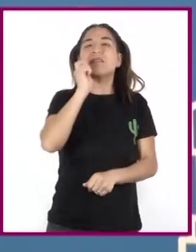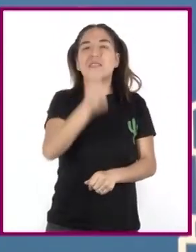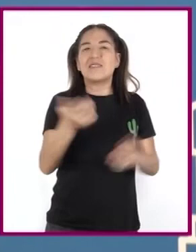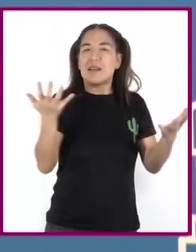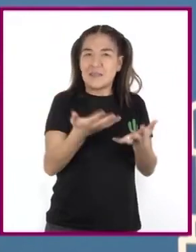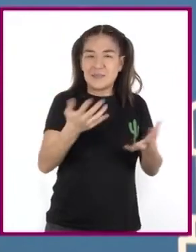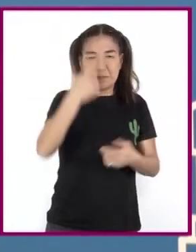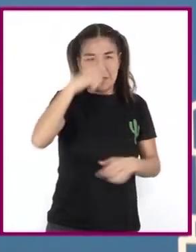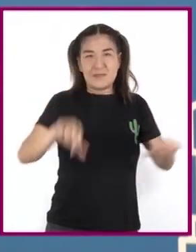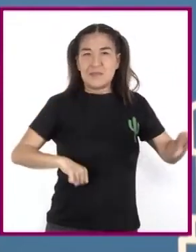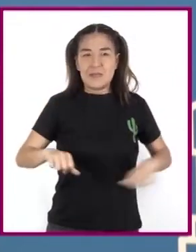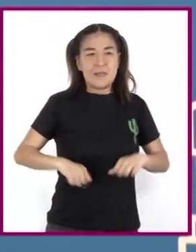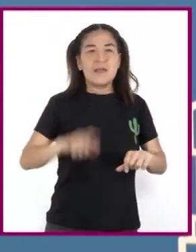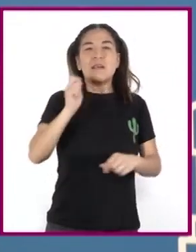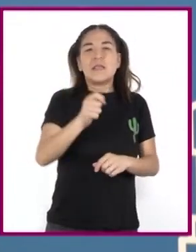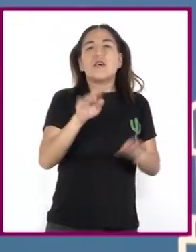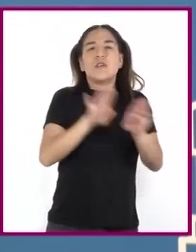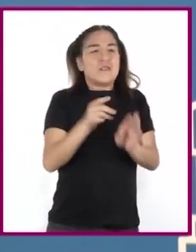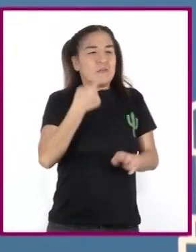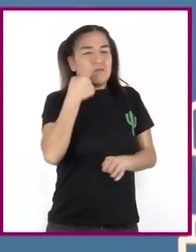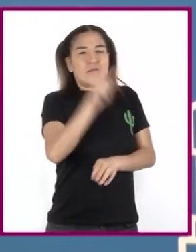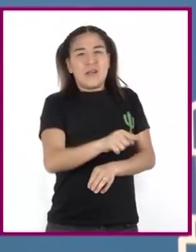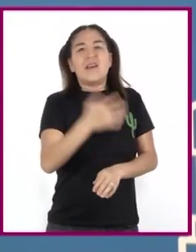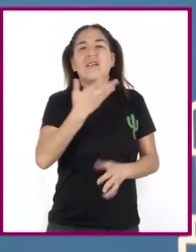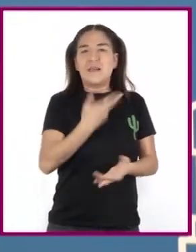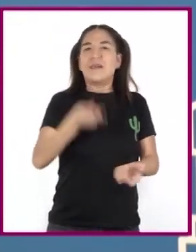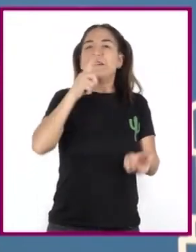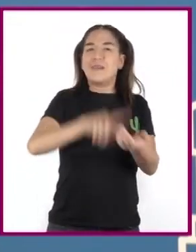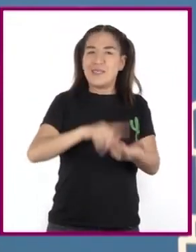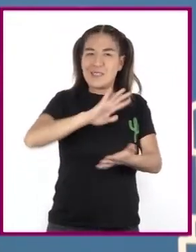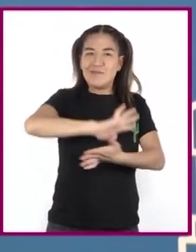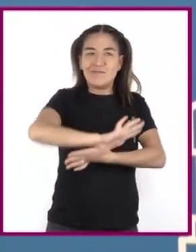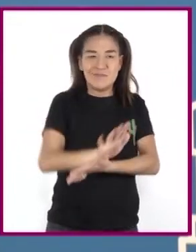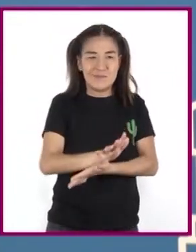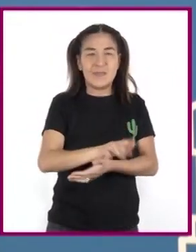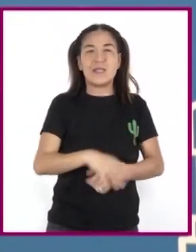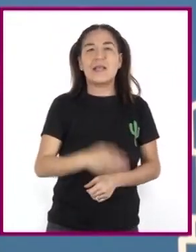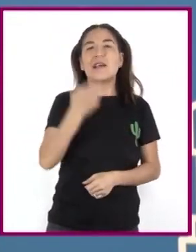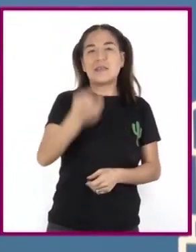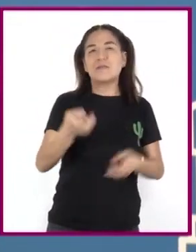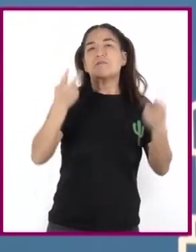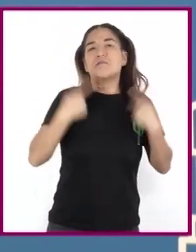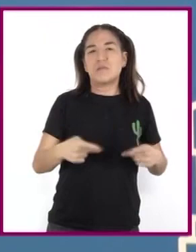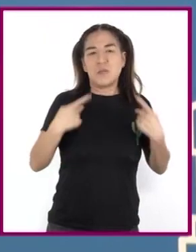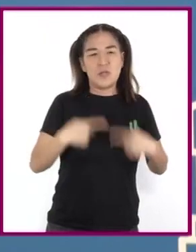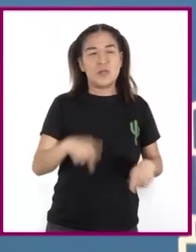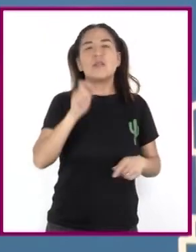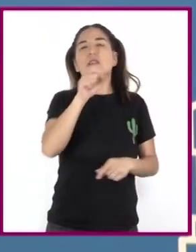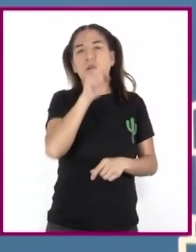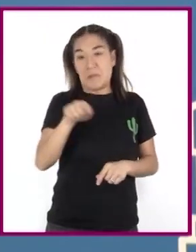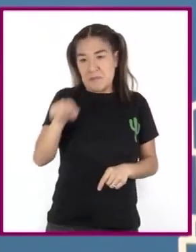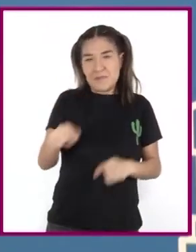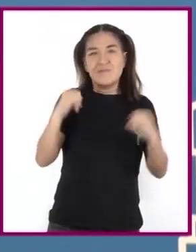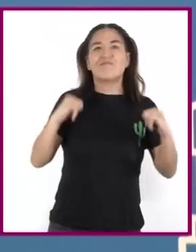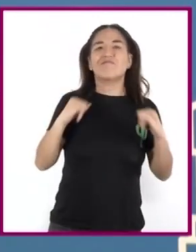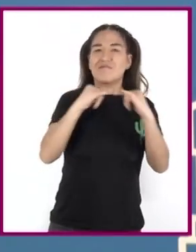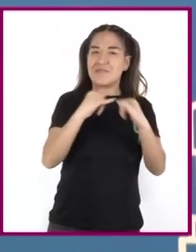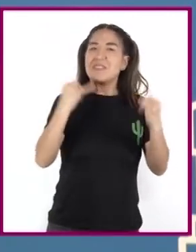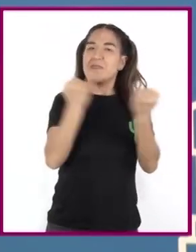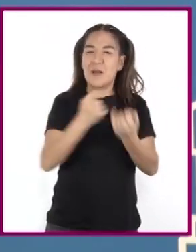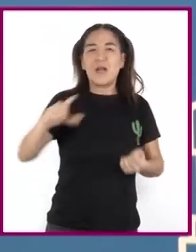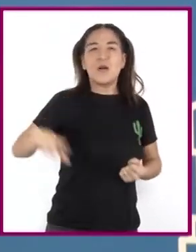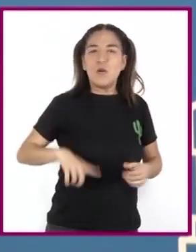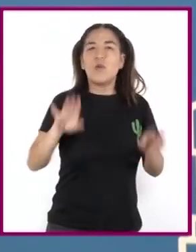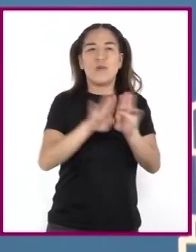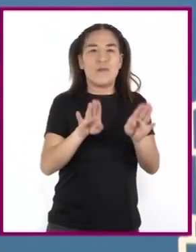quejas relacionadas con cualquier tipo de discriminación cometidas por particulares o por las autoridades, garantizar